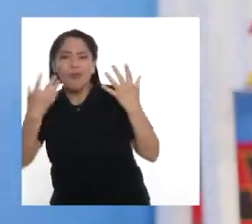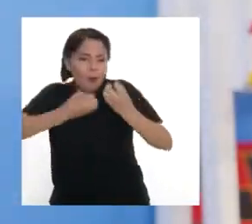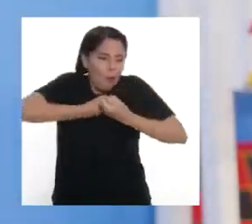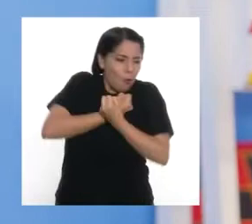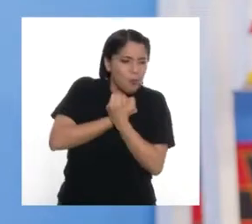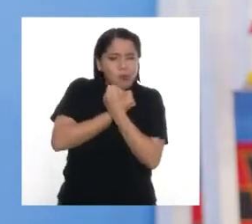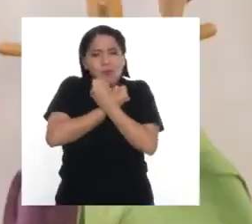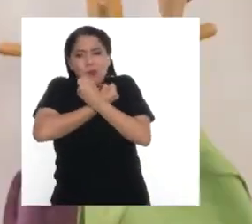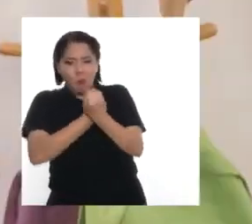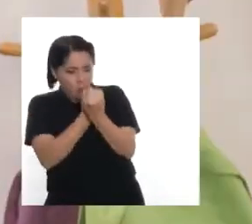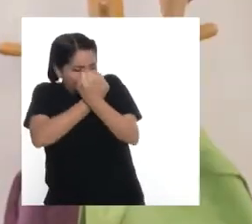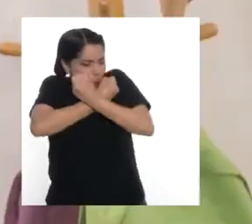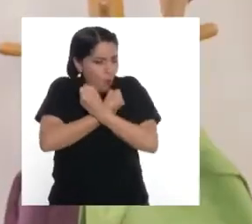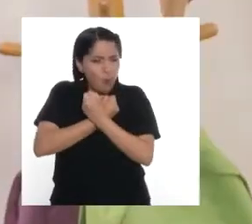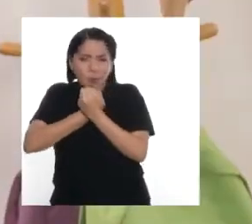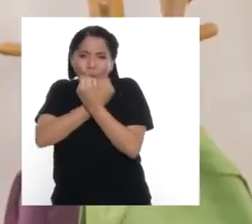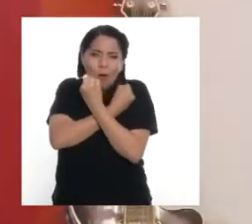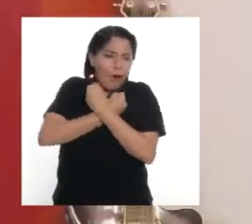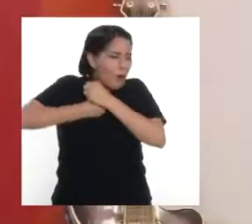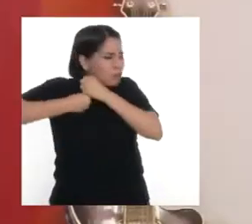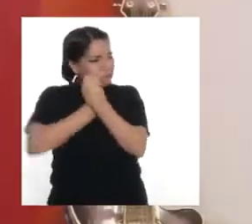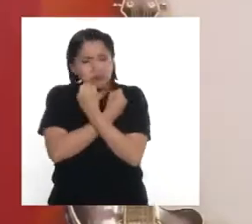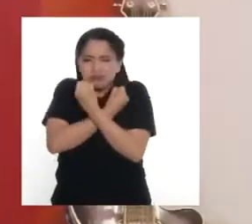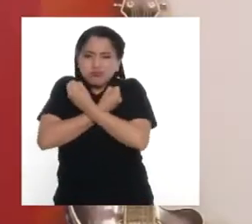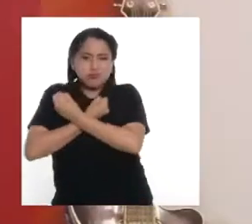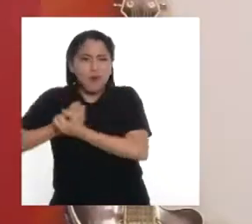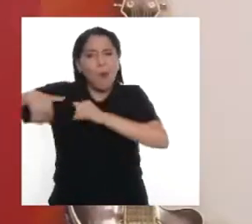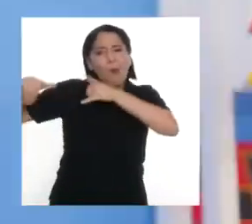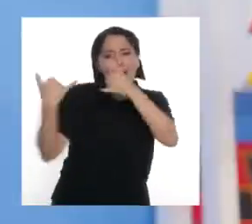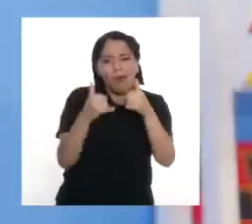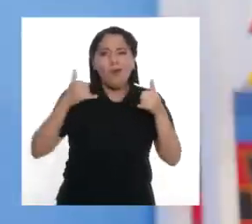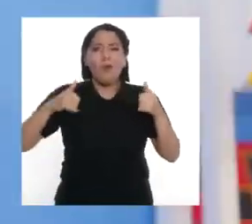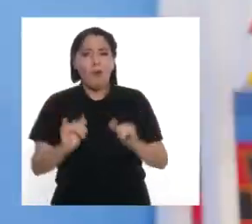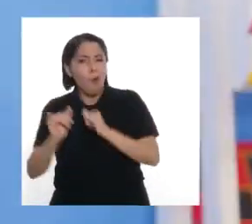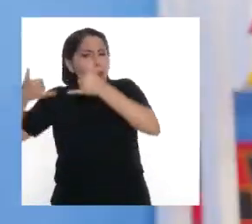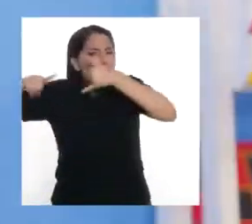improvisando desde el amor y la raíz,